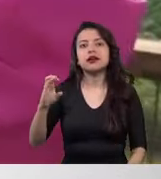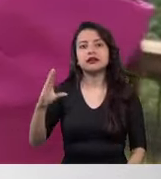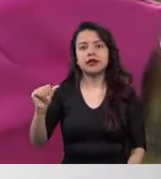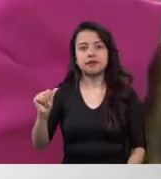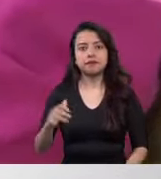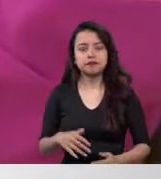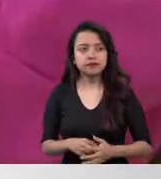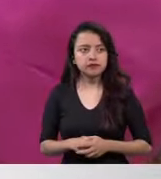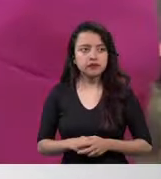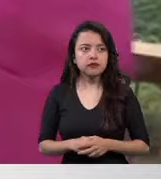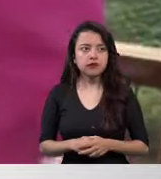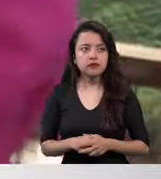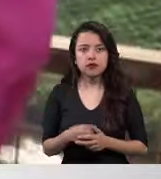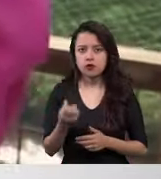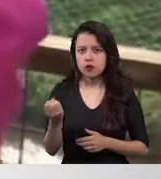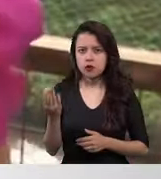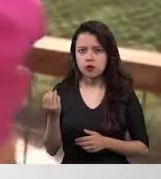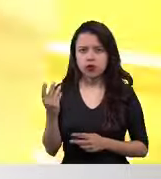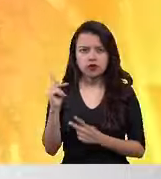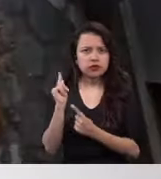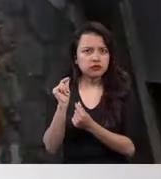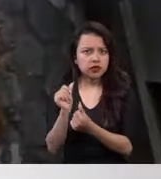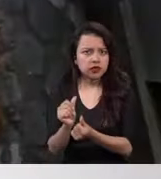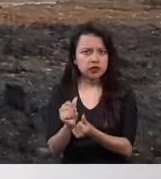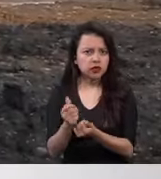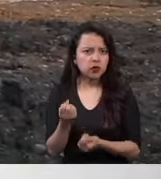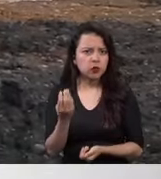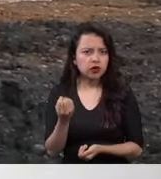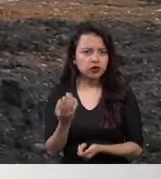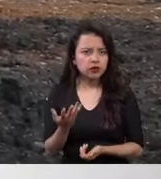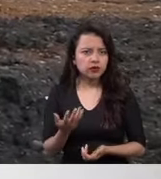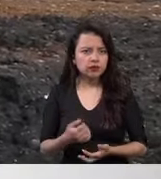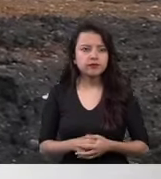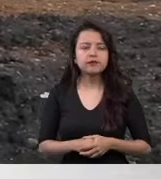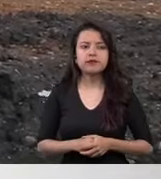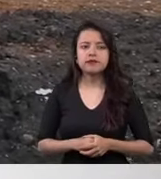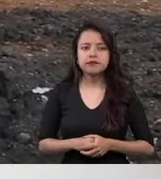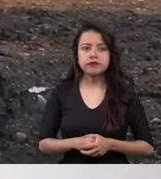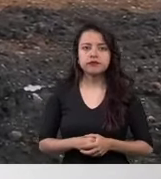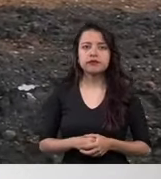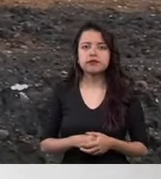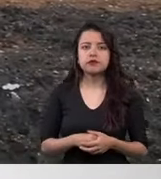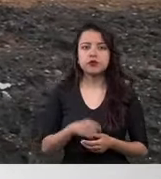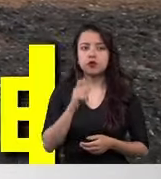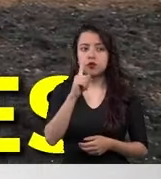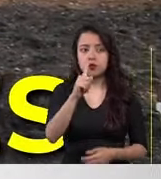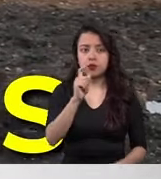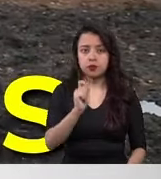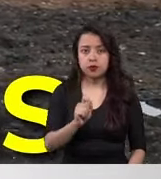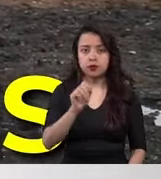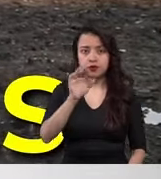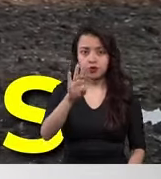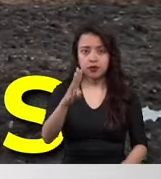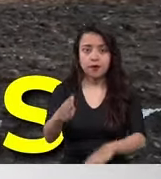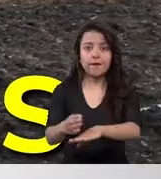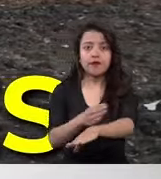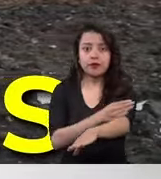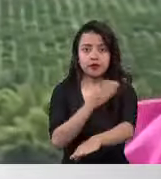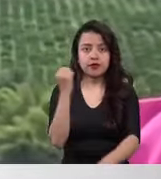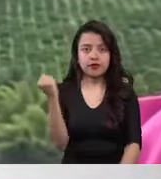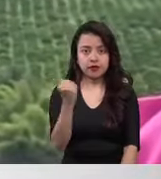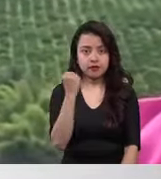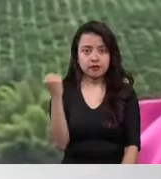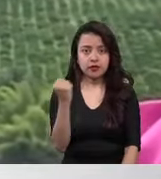invertirá para esta elaboración de estos proyectos? Estamos más bien invirtiendo alrededor de 1.5 billones de pesos entre todos